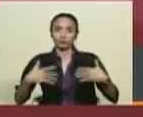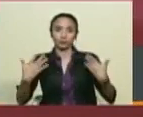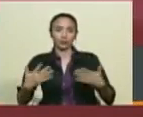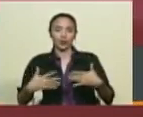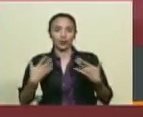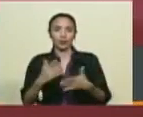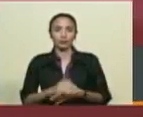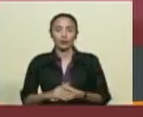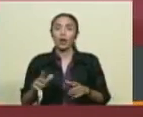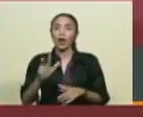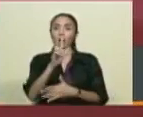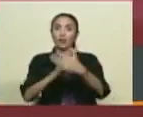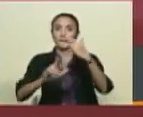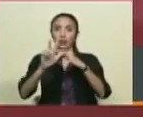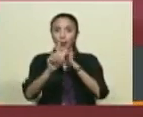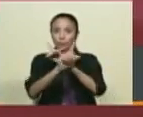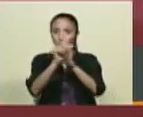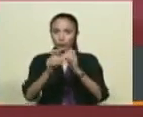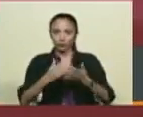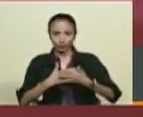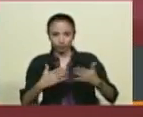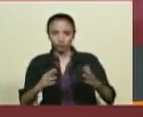que tienen tres preguntas, a la orden.